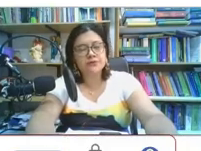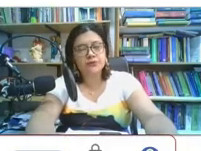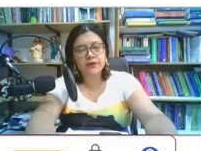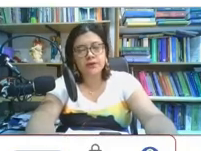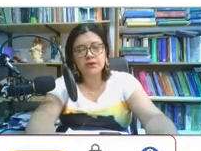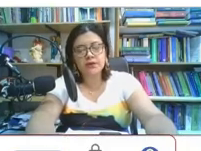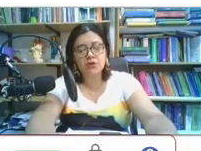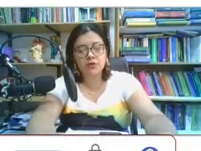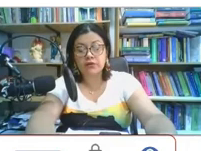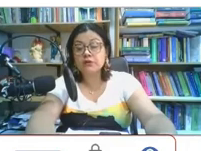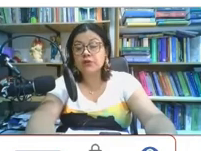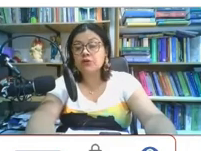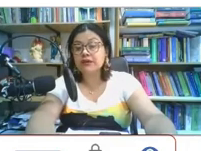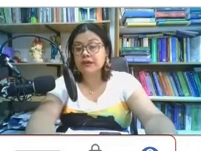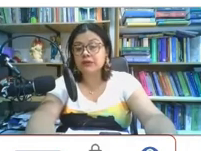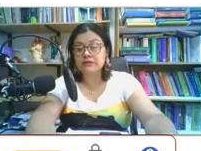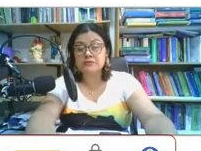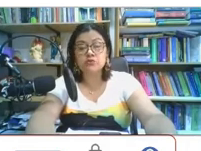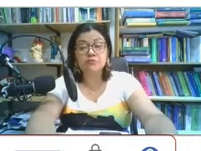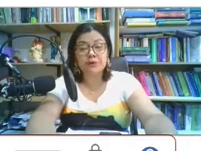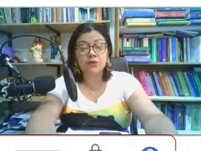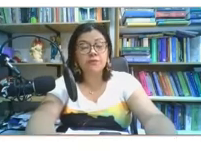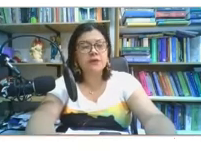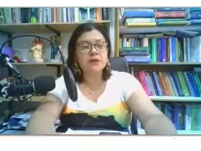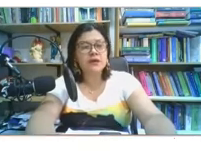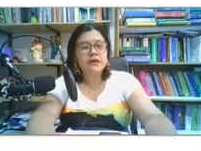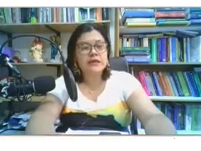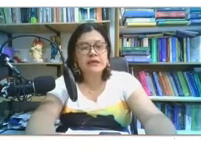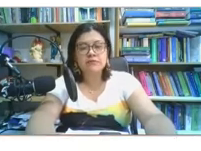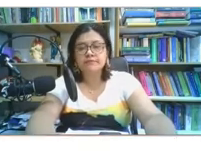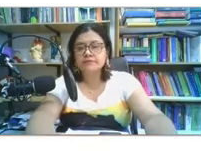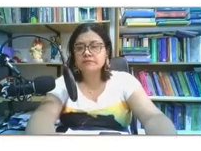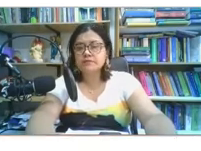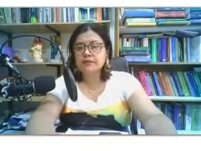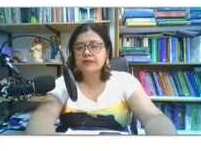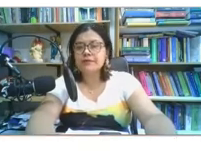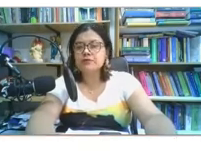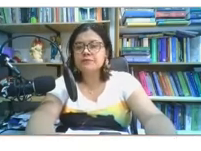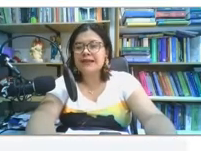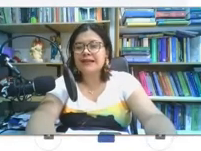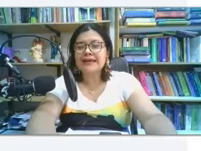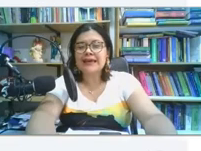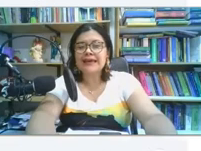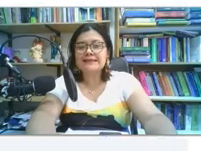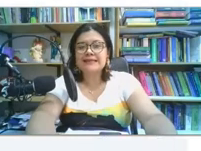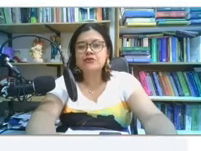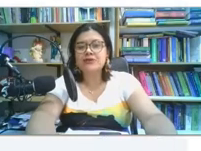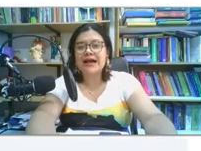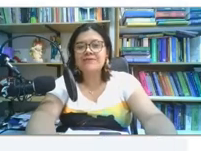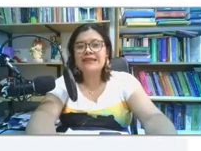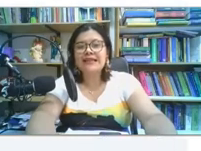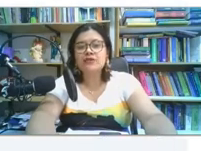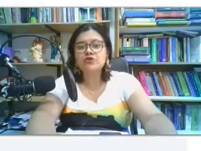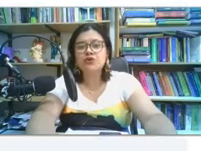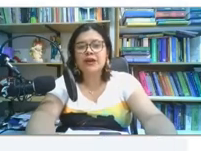nuestro correo electrónico indicando que hicimos un pago y debemos esperar que se nos